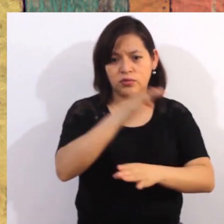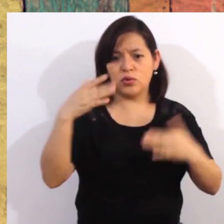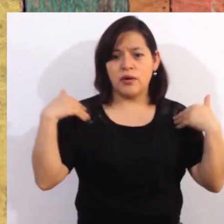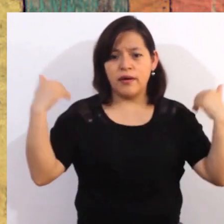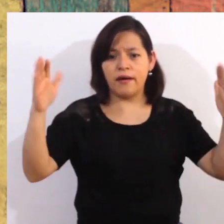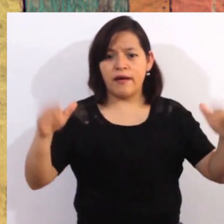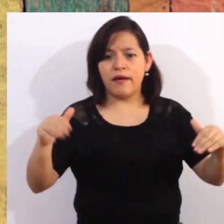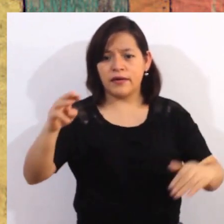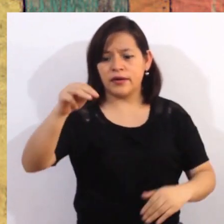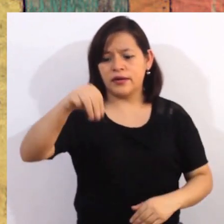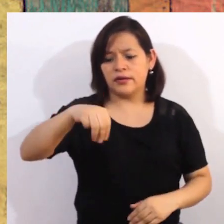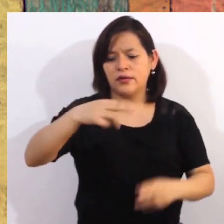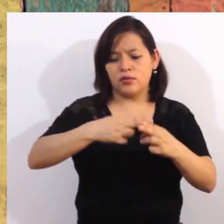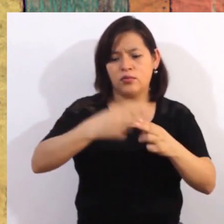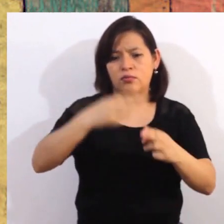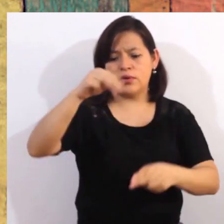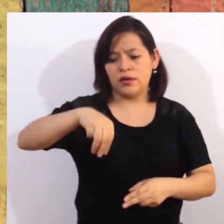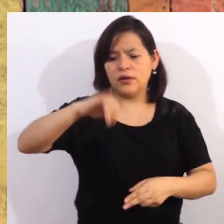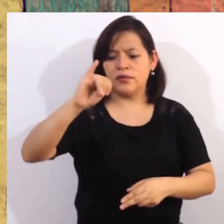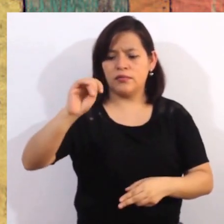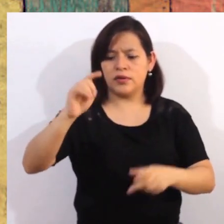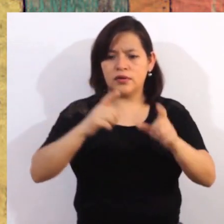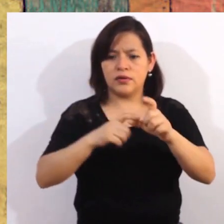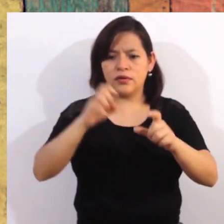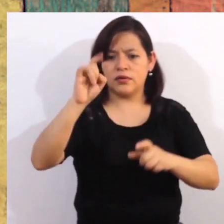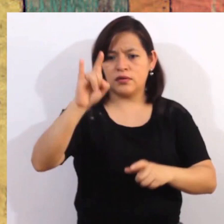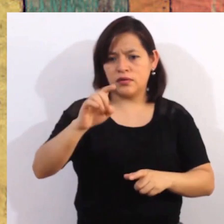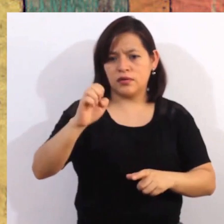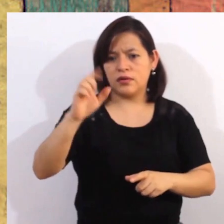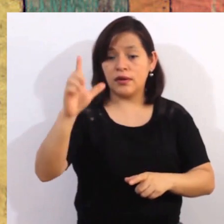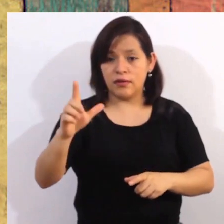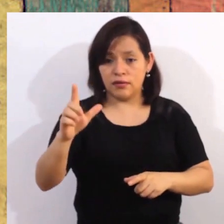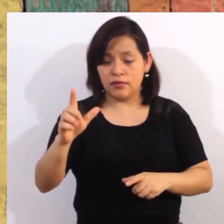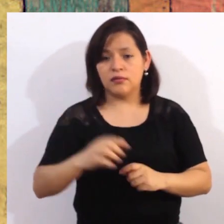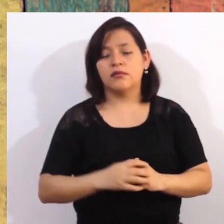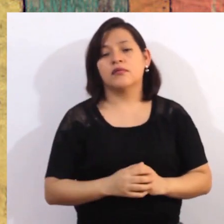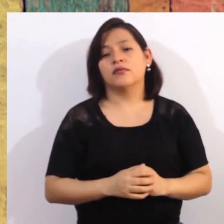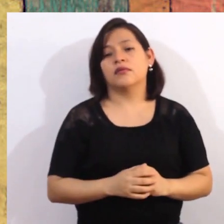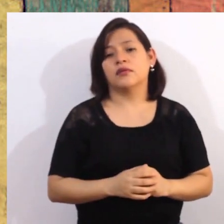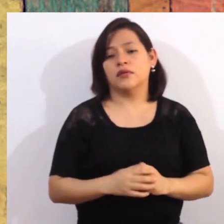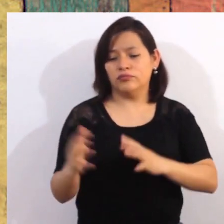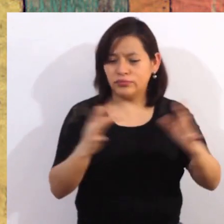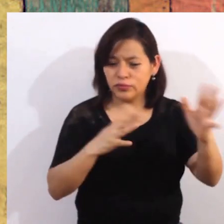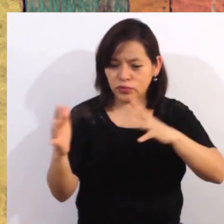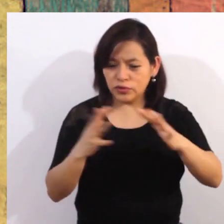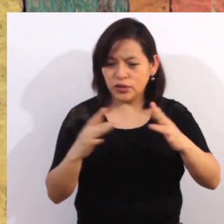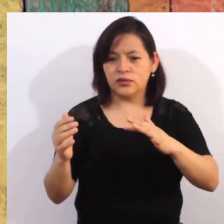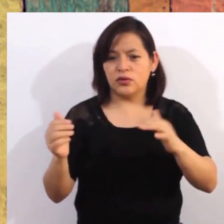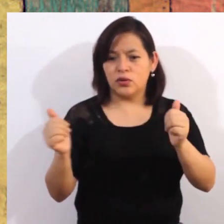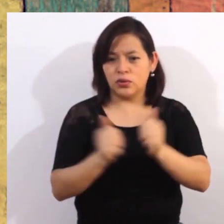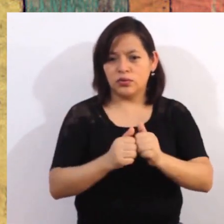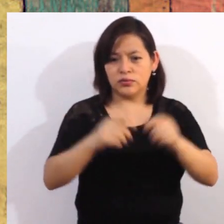Miguel, y allí se resolverían varios asuntos y conflictos, diríamos así, que después